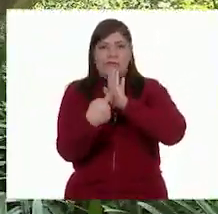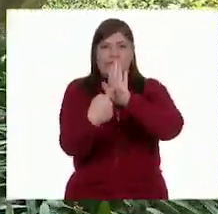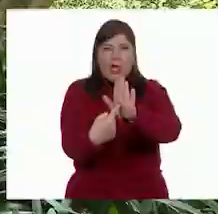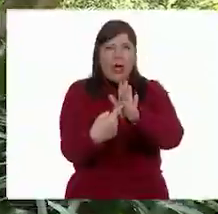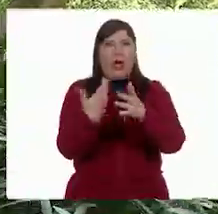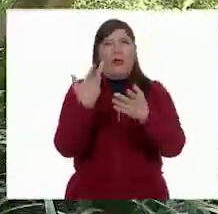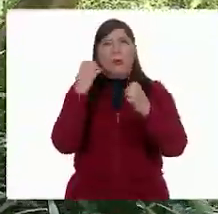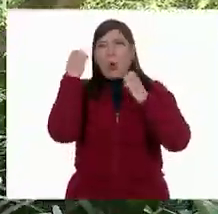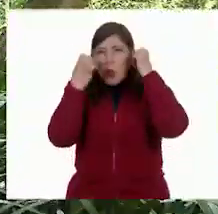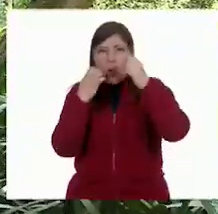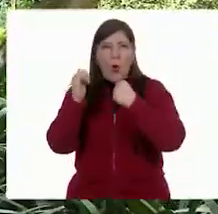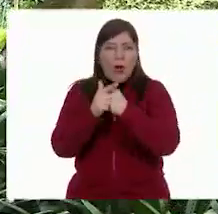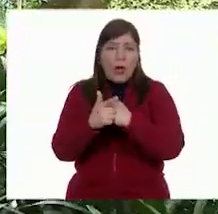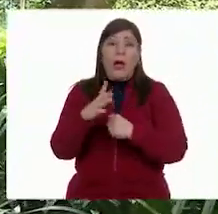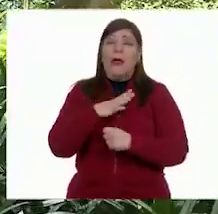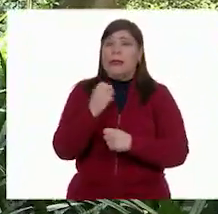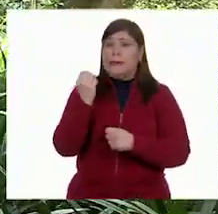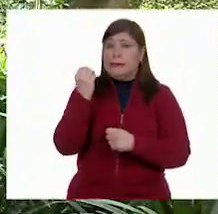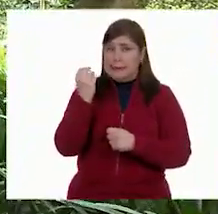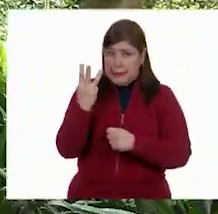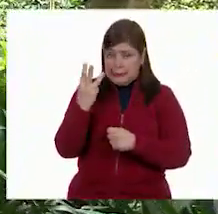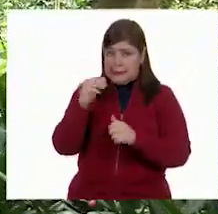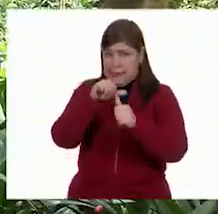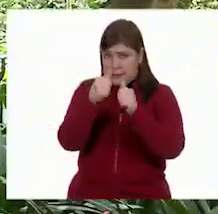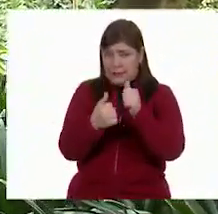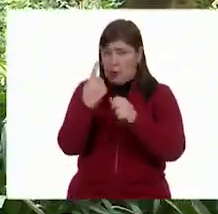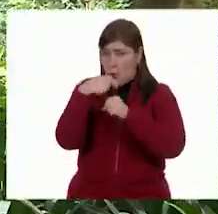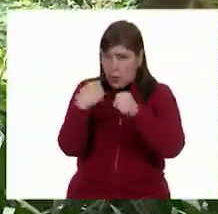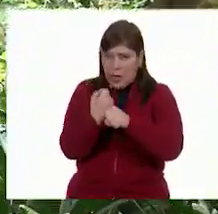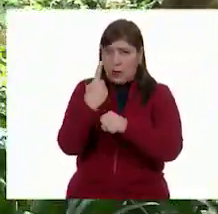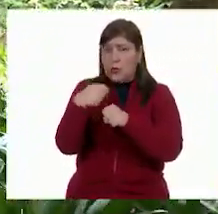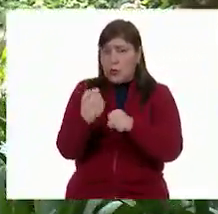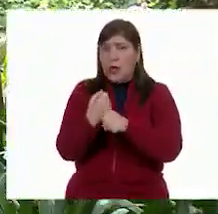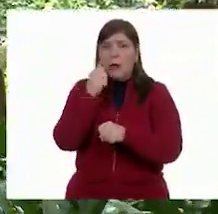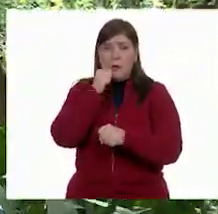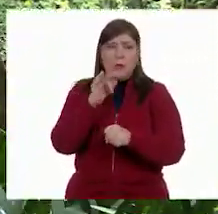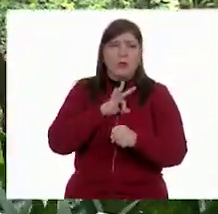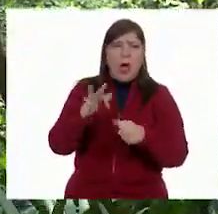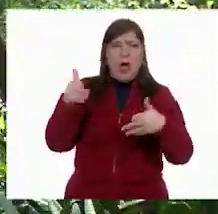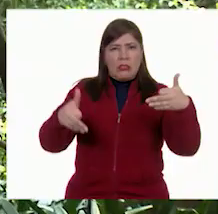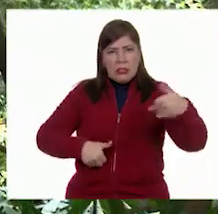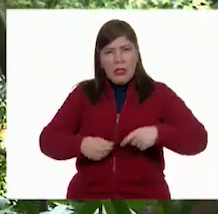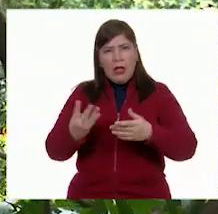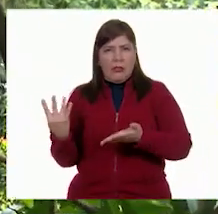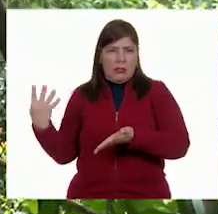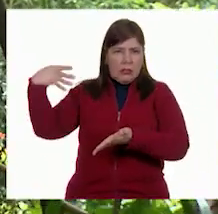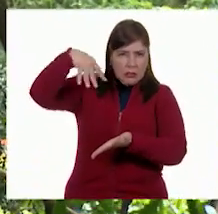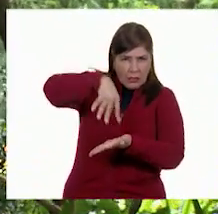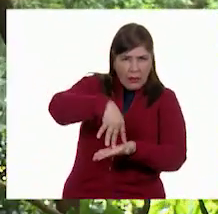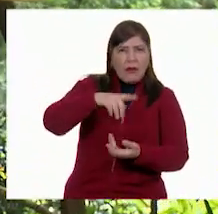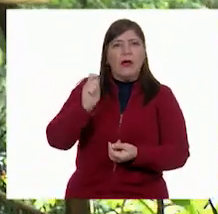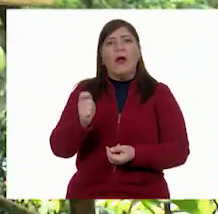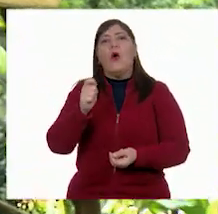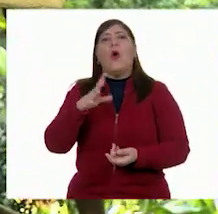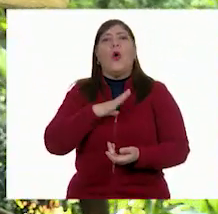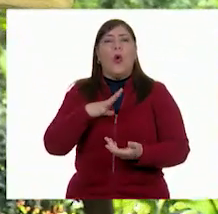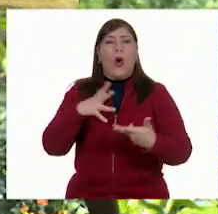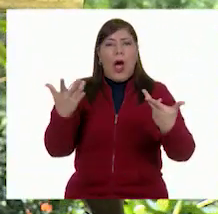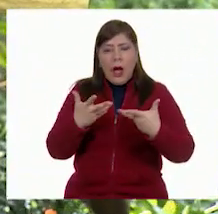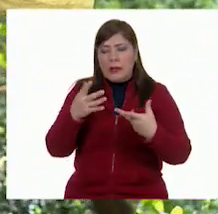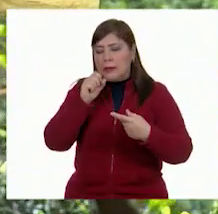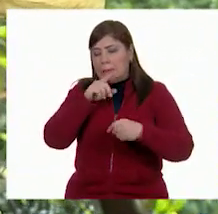Estamos presentando 3 artistas cada año y un performance, y hacemos un